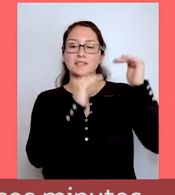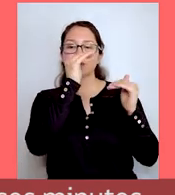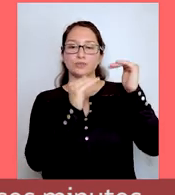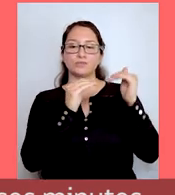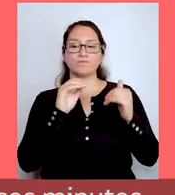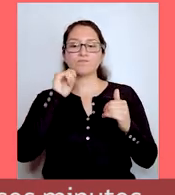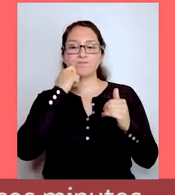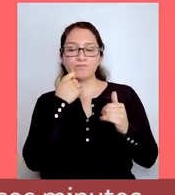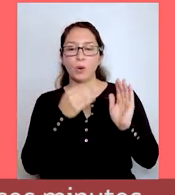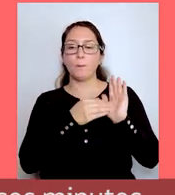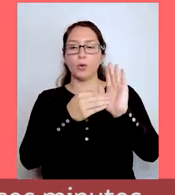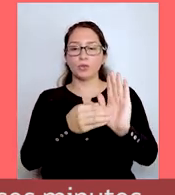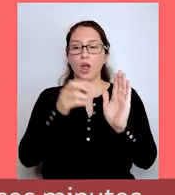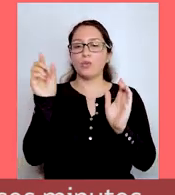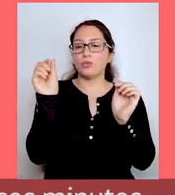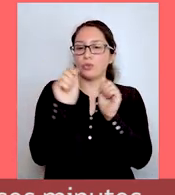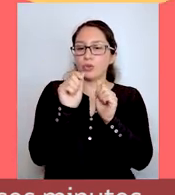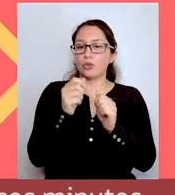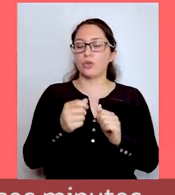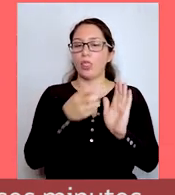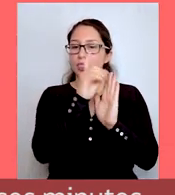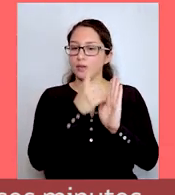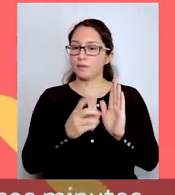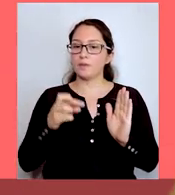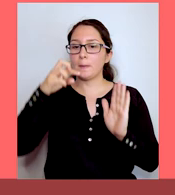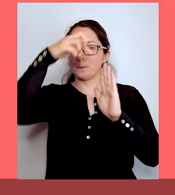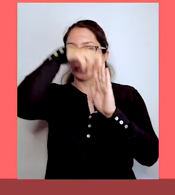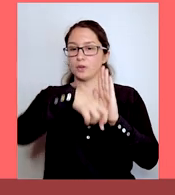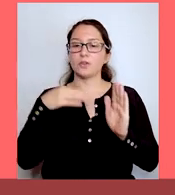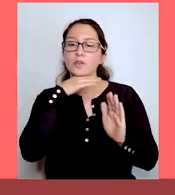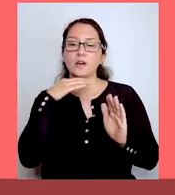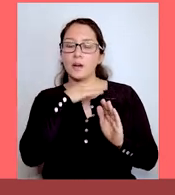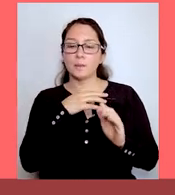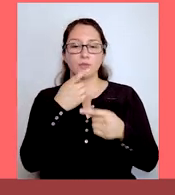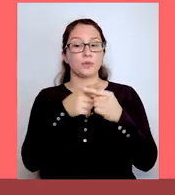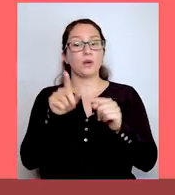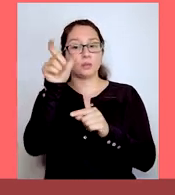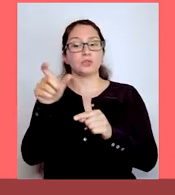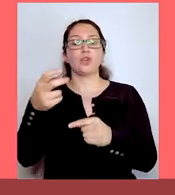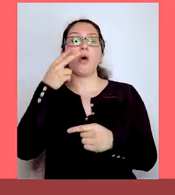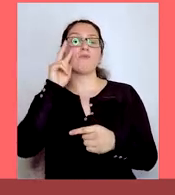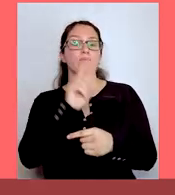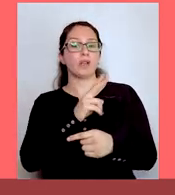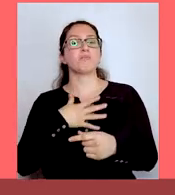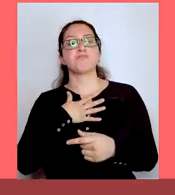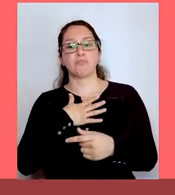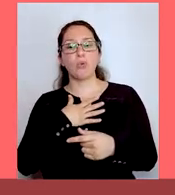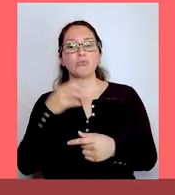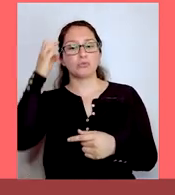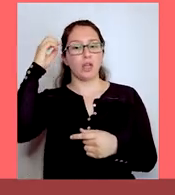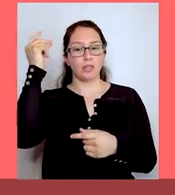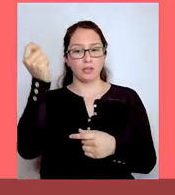presentación breve en la que describes tu proyecto en pocos minutos, buscando generar el interés de tu interlocutor por